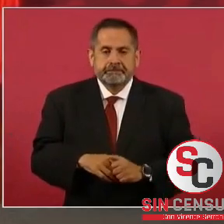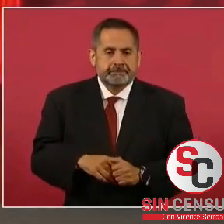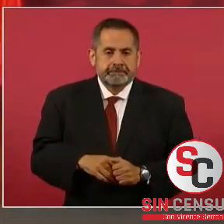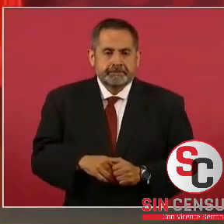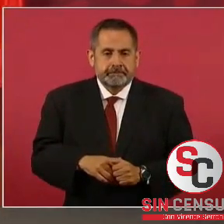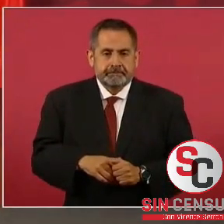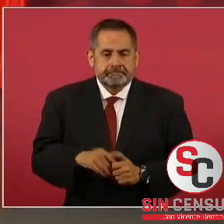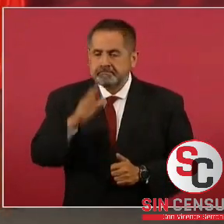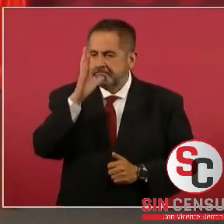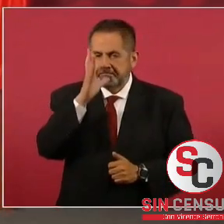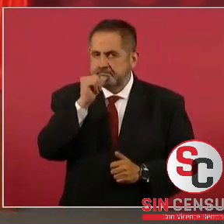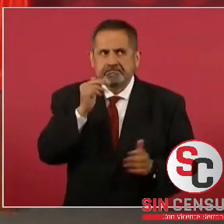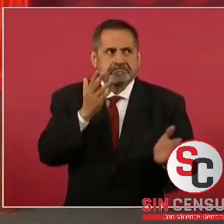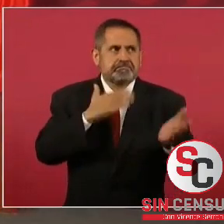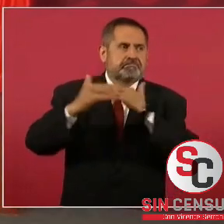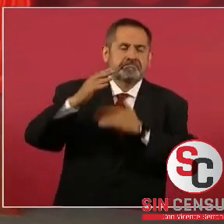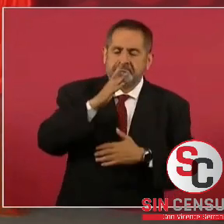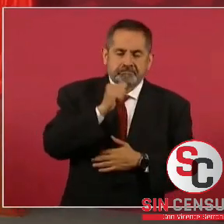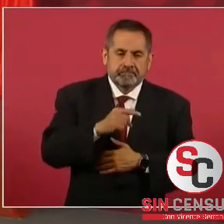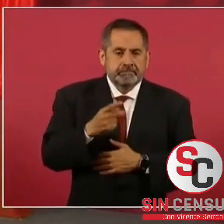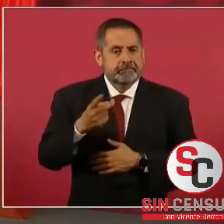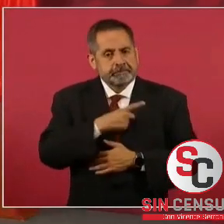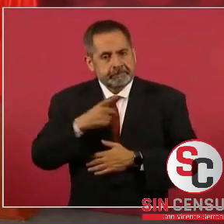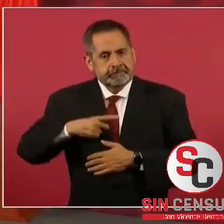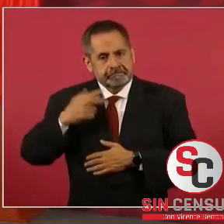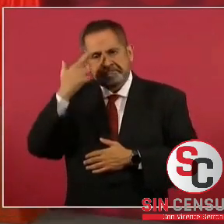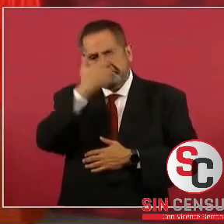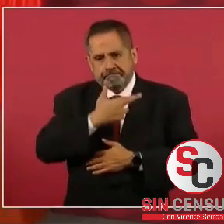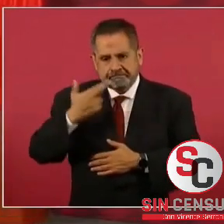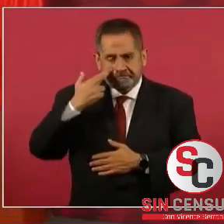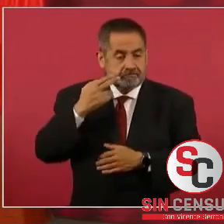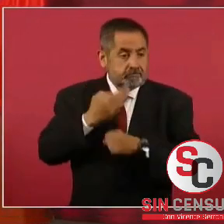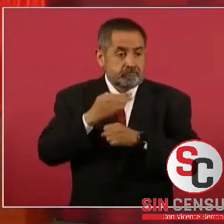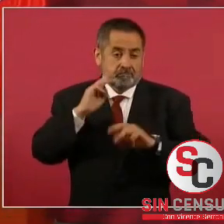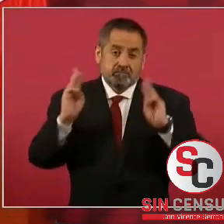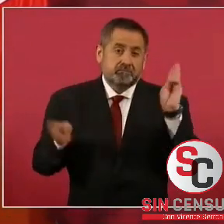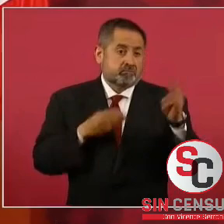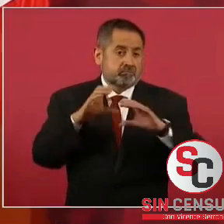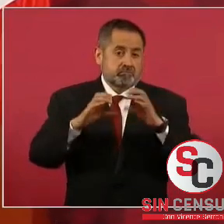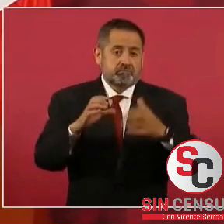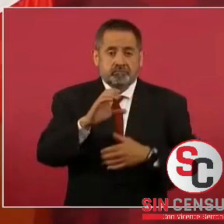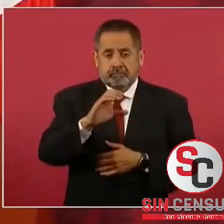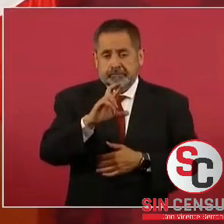no se va a poder salir adelante frente a la crisis mundial,